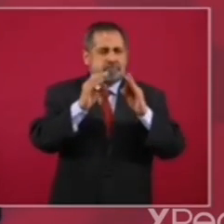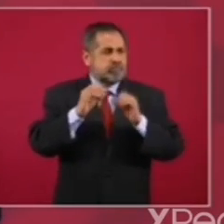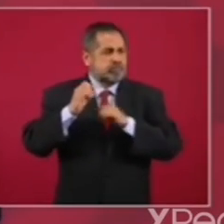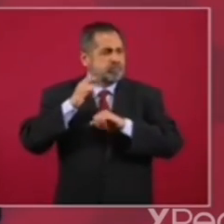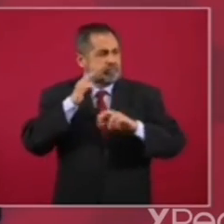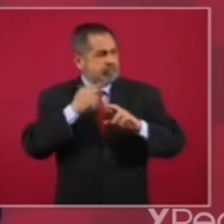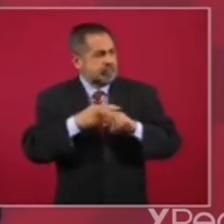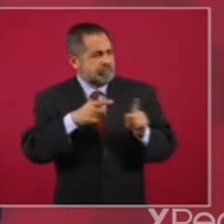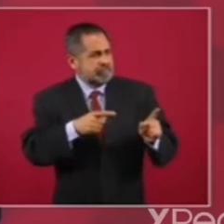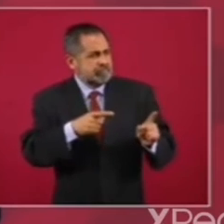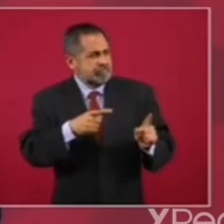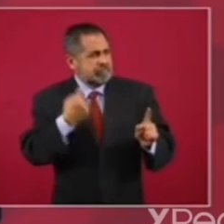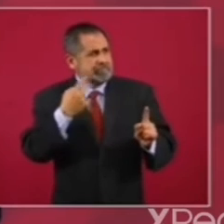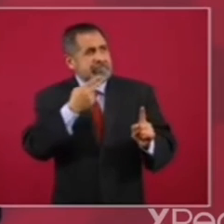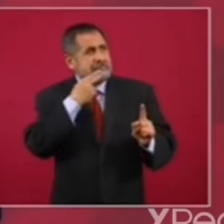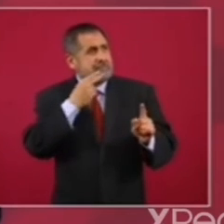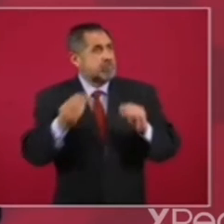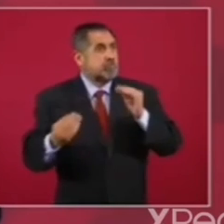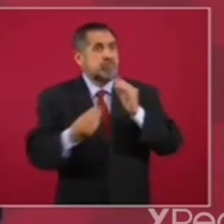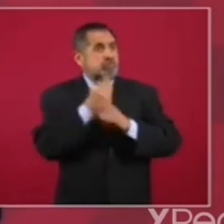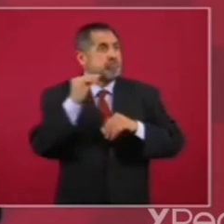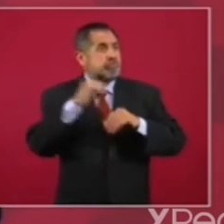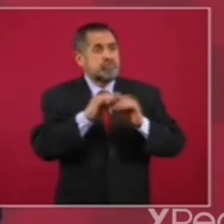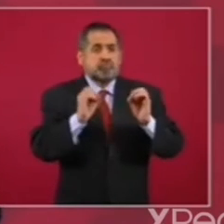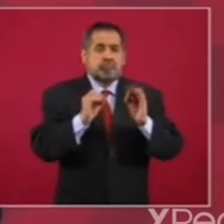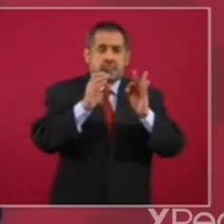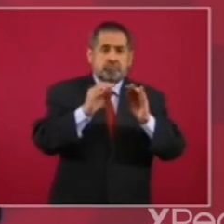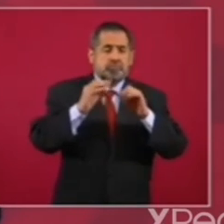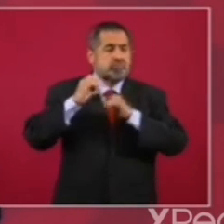ninguna función social,